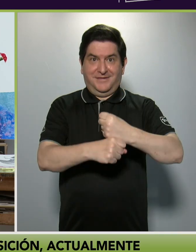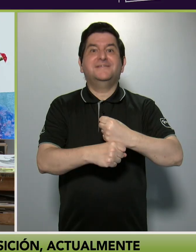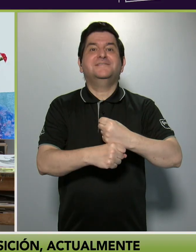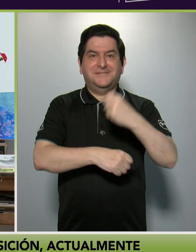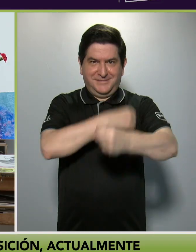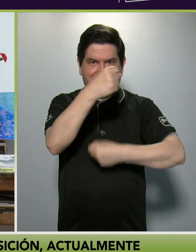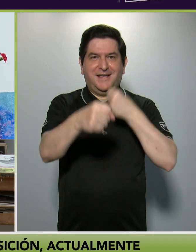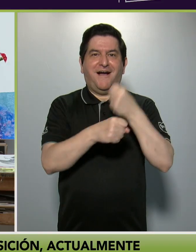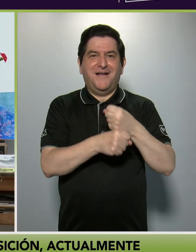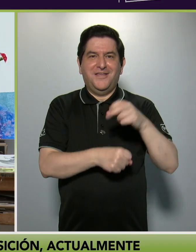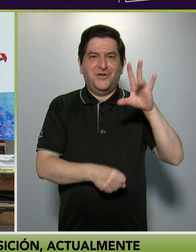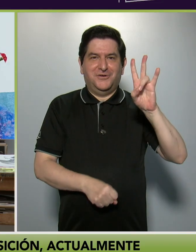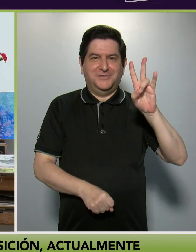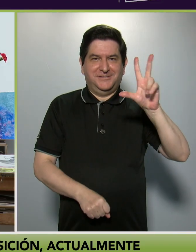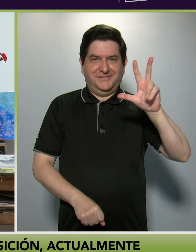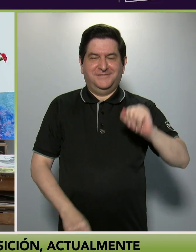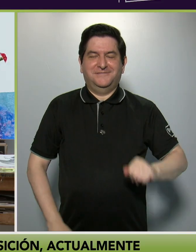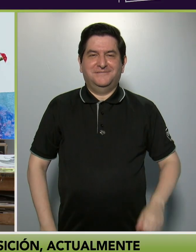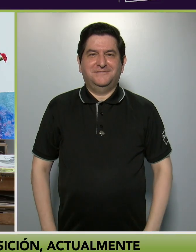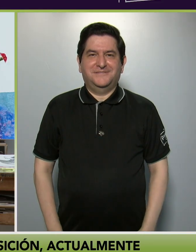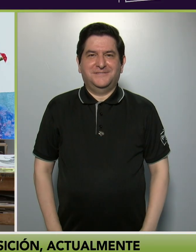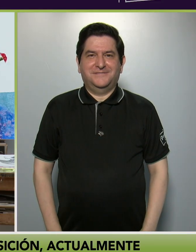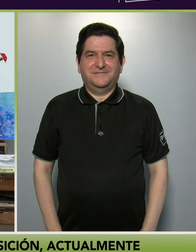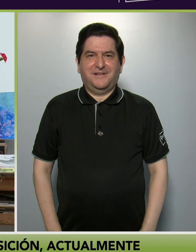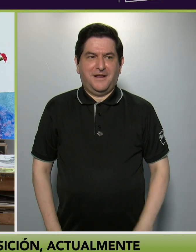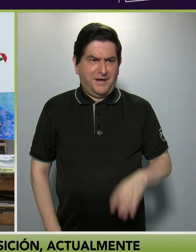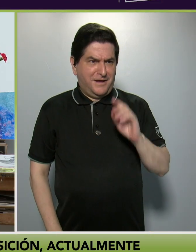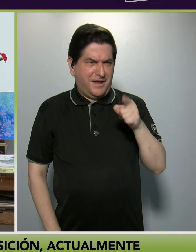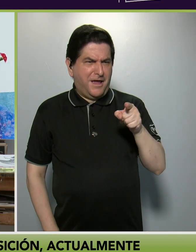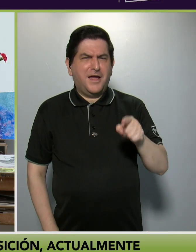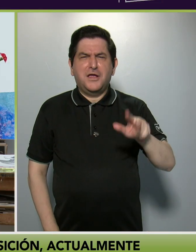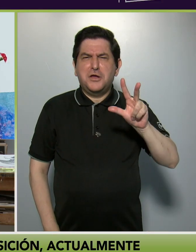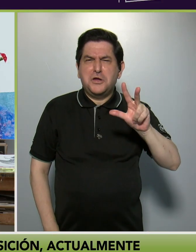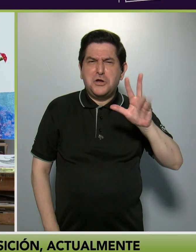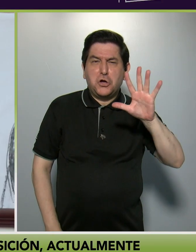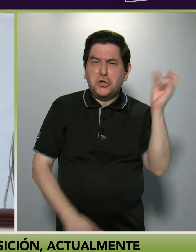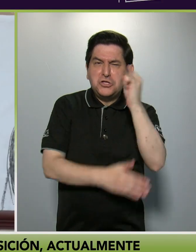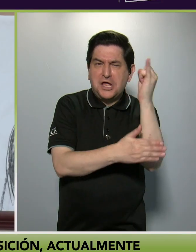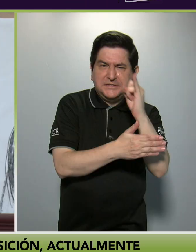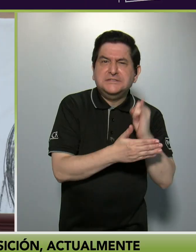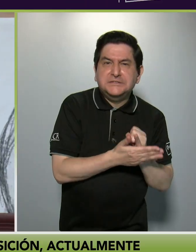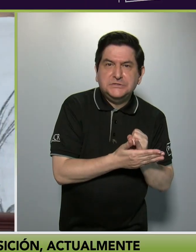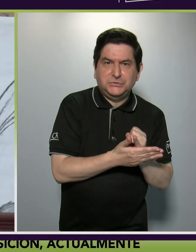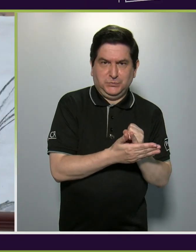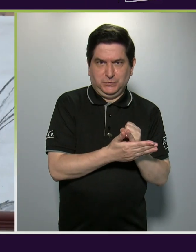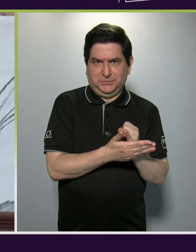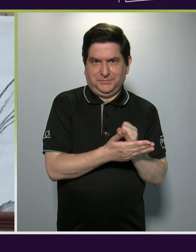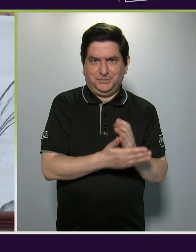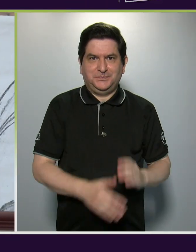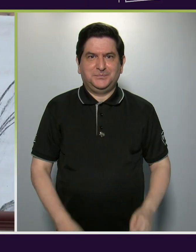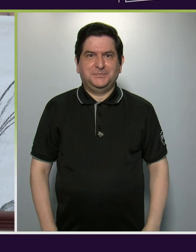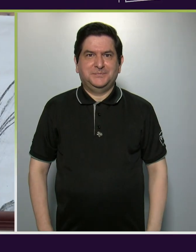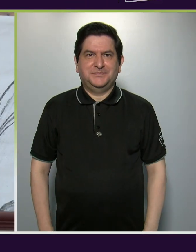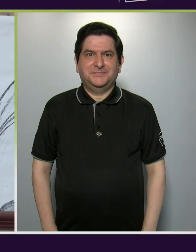año 73. Eran unos 35 dibujos y